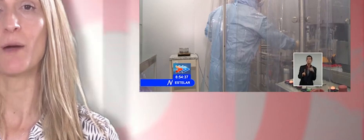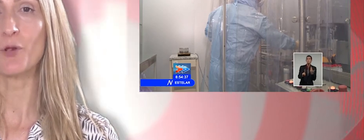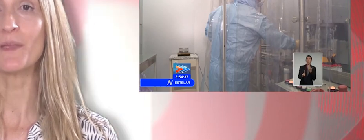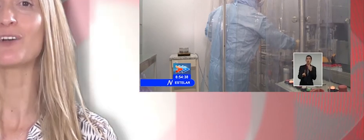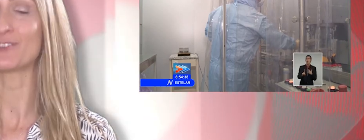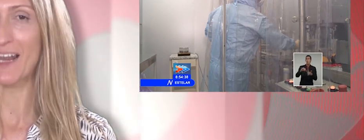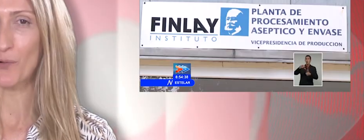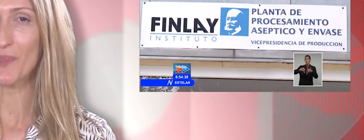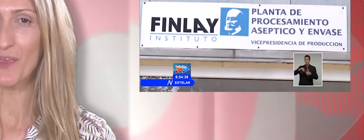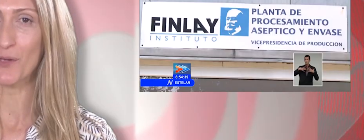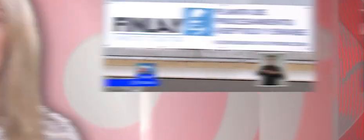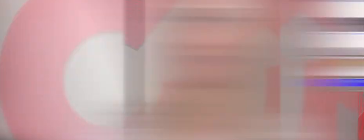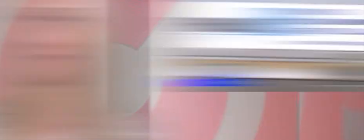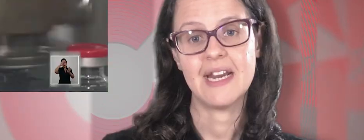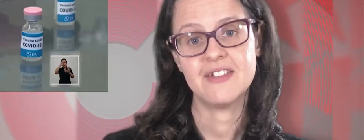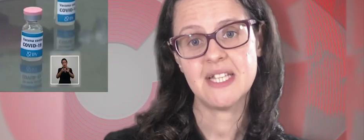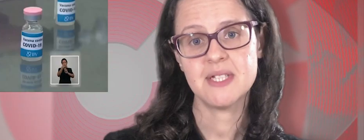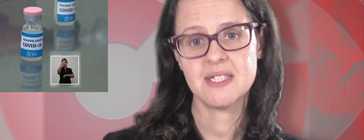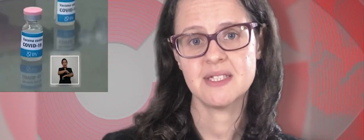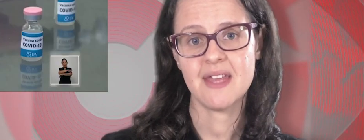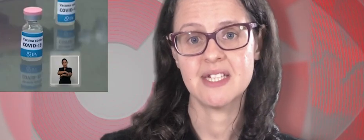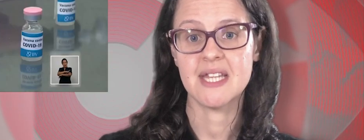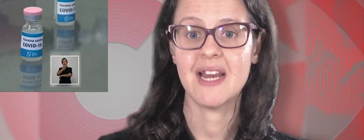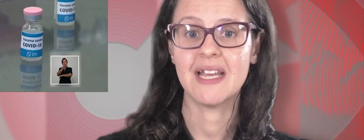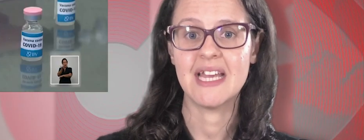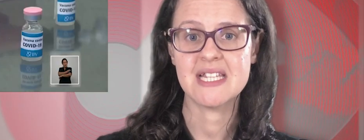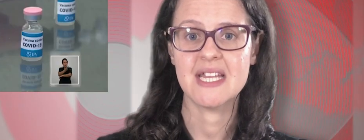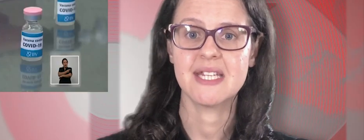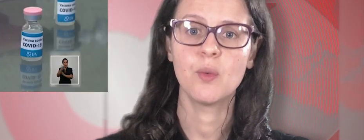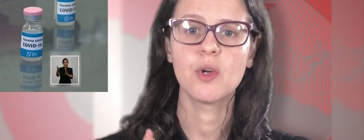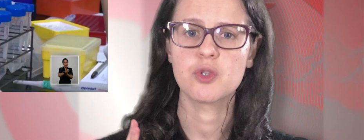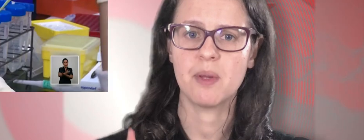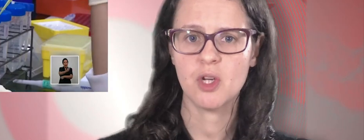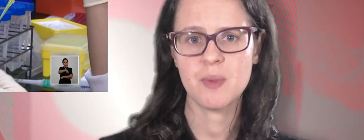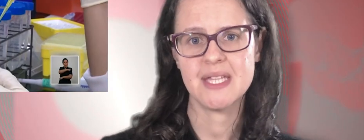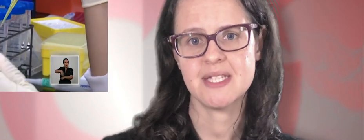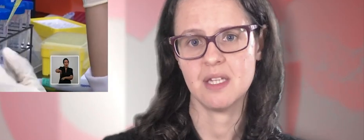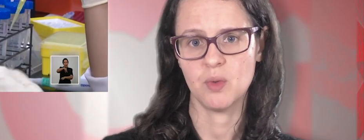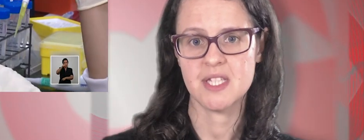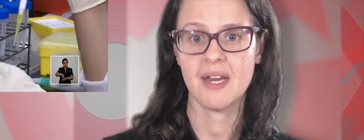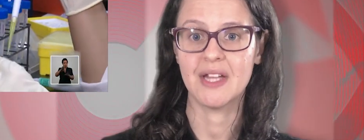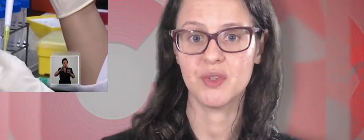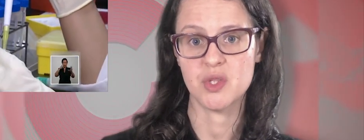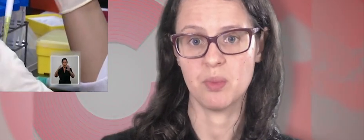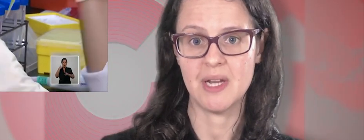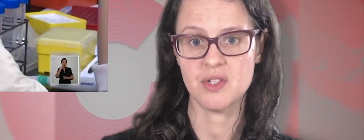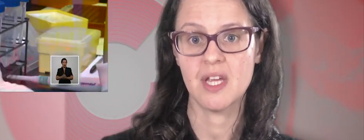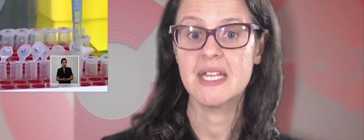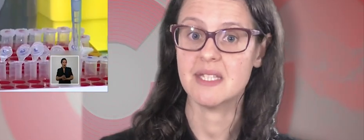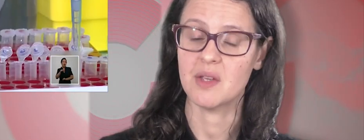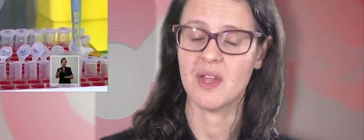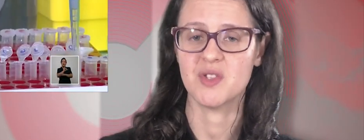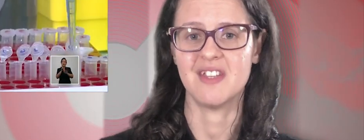una vacuna propia contra la COVID-19. La revista Business Insider señala que la isla será uno de los primeros países en inmunizar a toda su